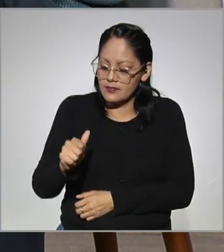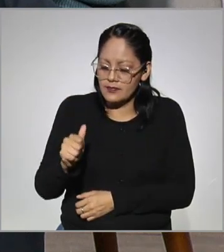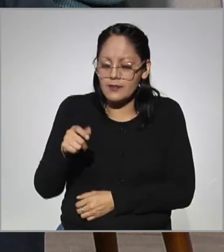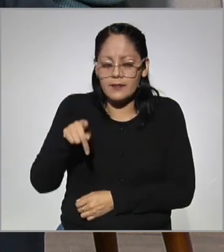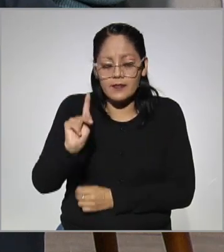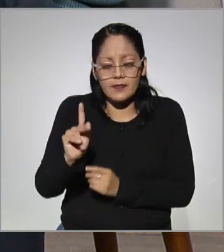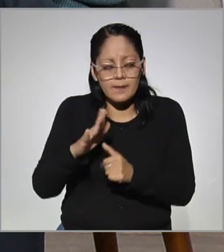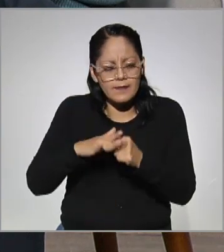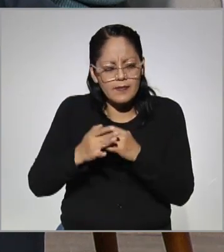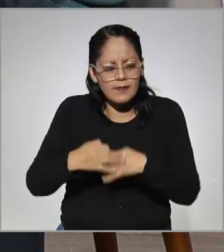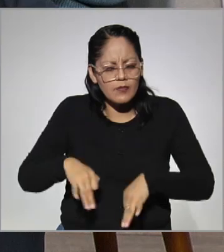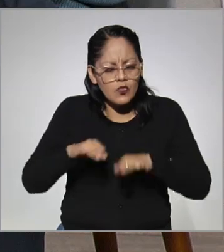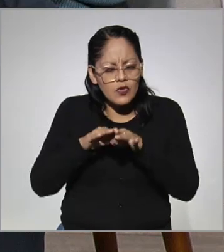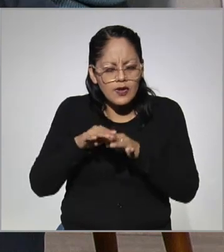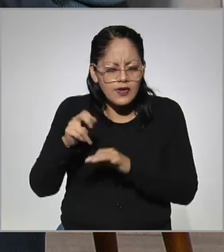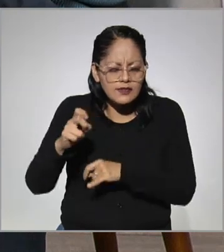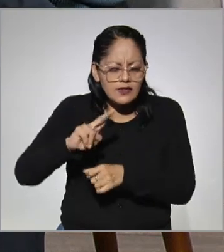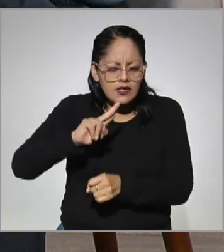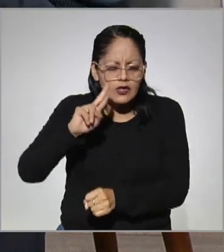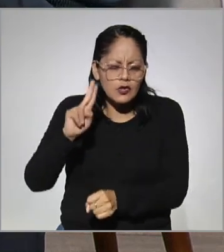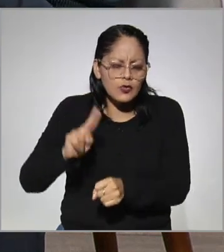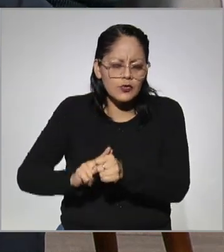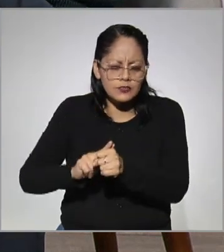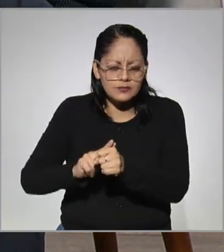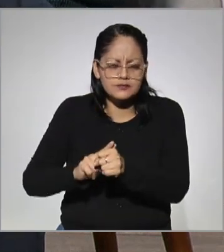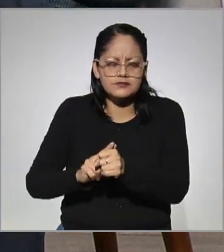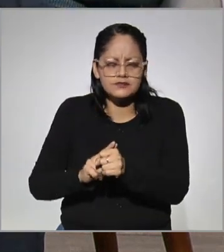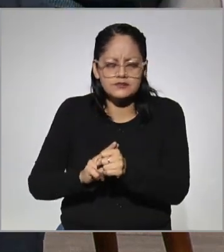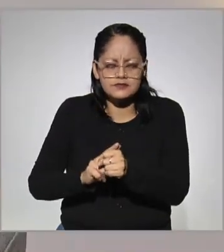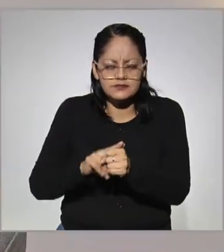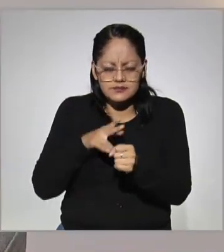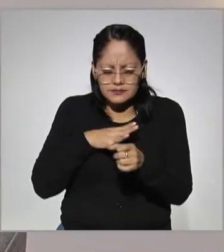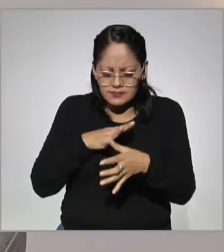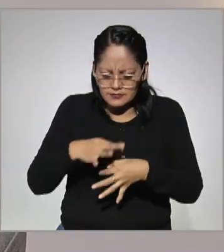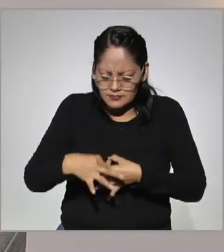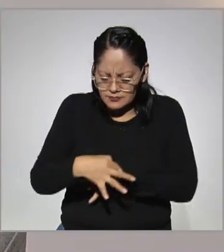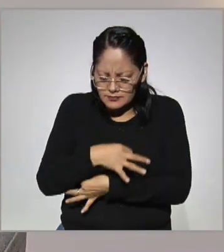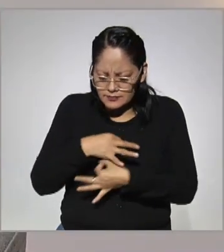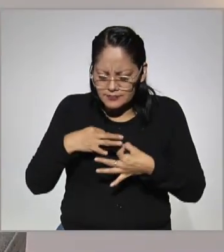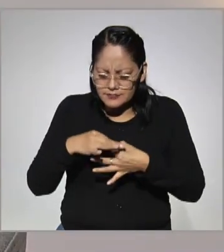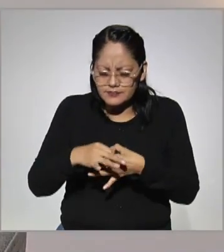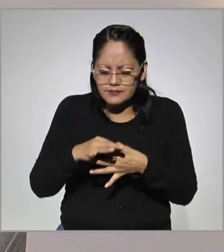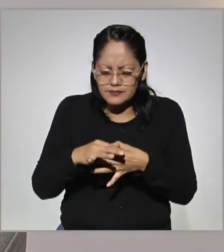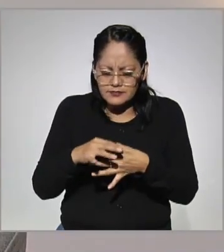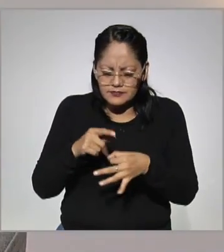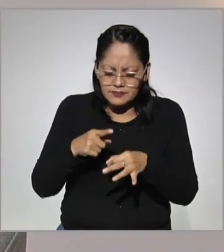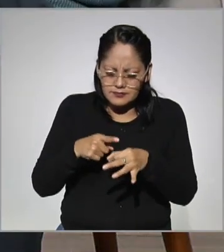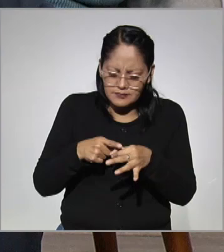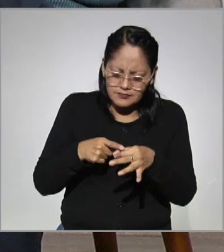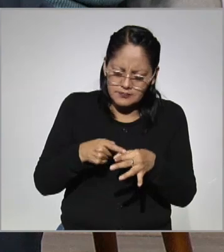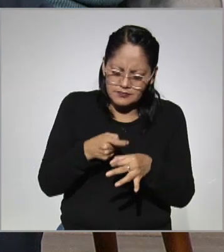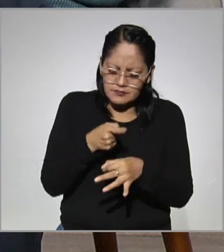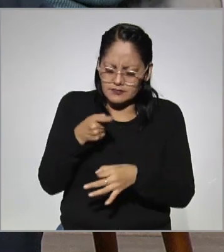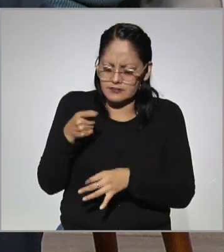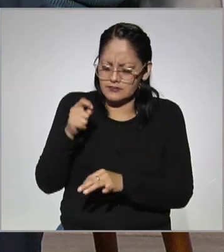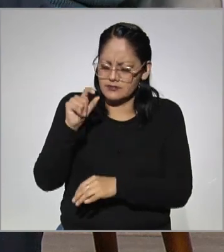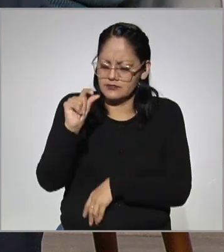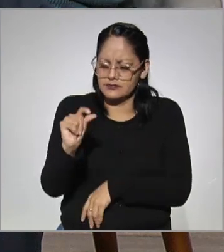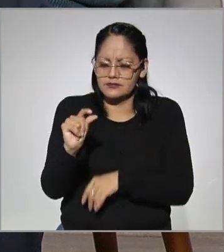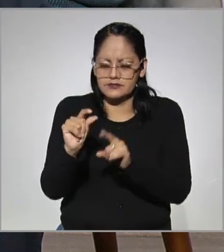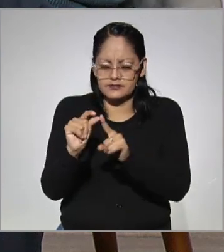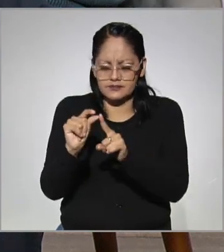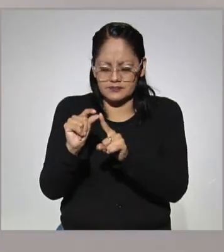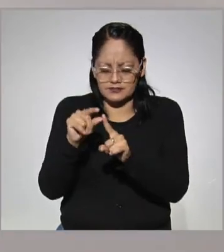cualquier anormalidad de esa celularidad de ese tejido se tome una biopsia, se tome un fragmento de